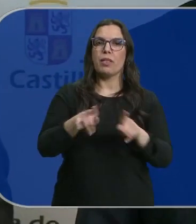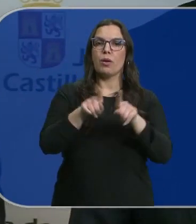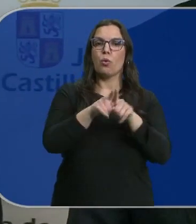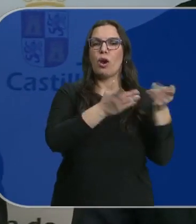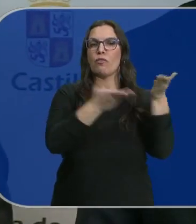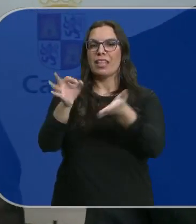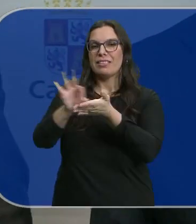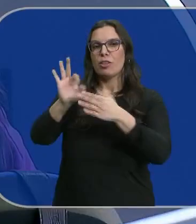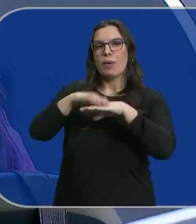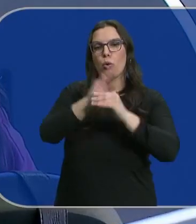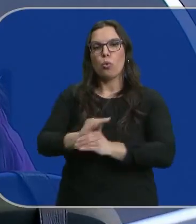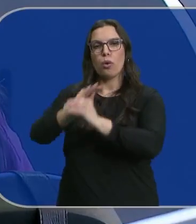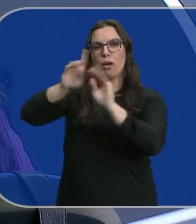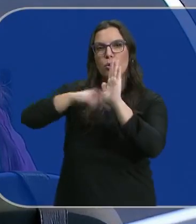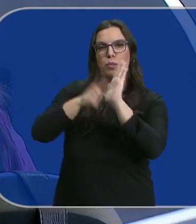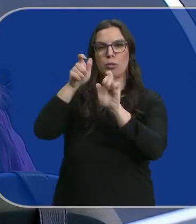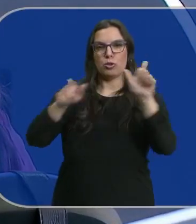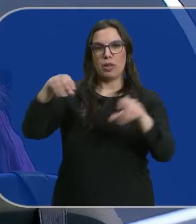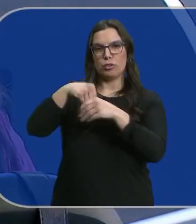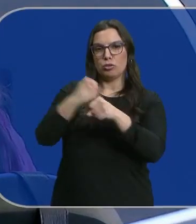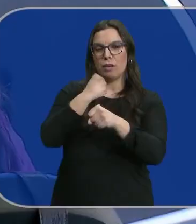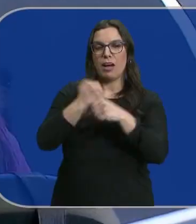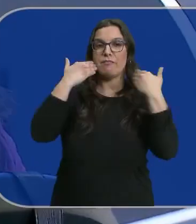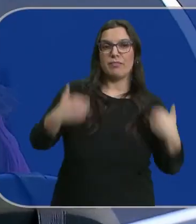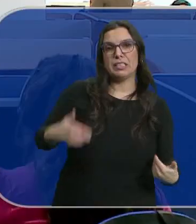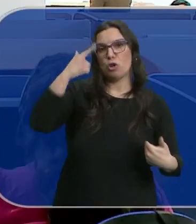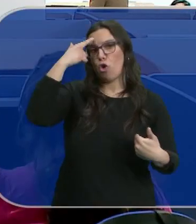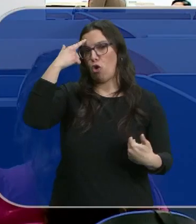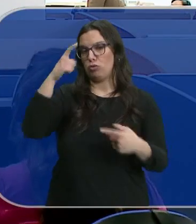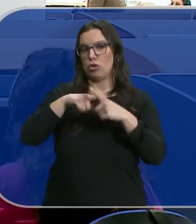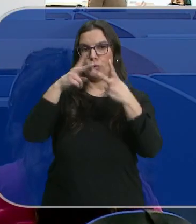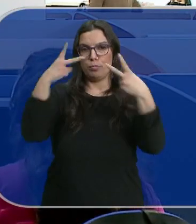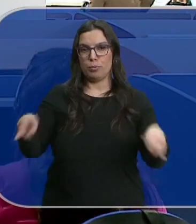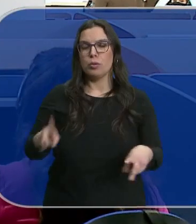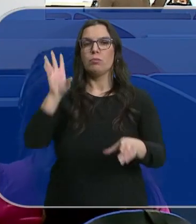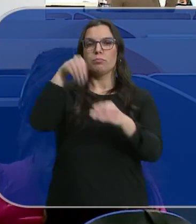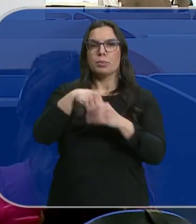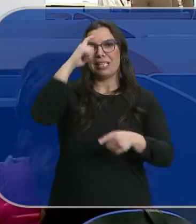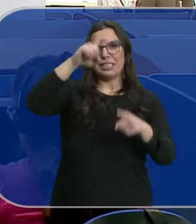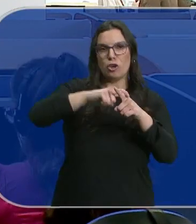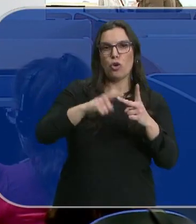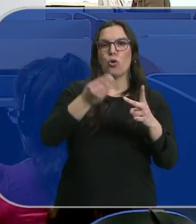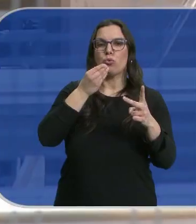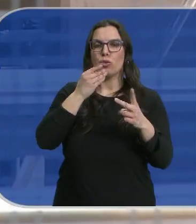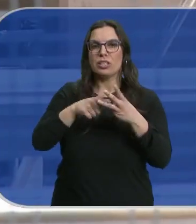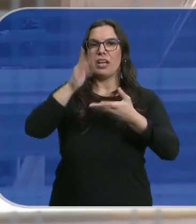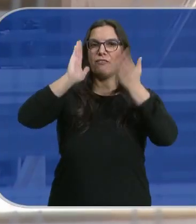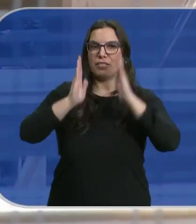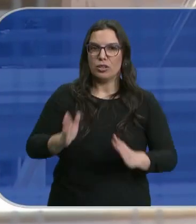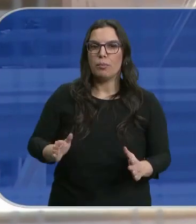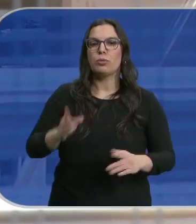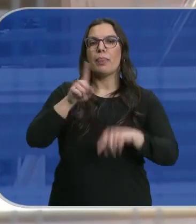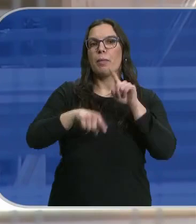de servicios para el cuidado integral de los empleados, tanto físico como mental. Intervendrán psicólogos, nutricionistas o